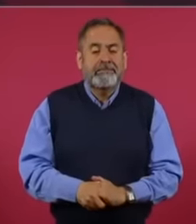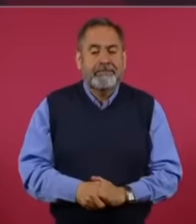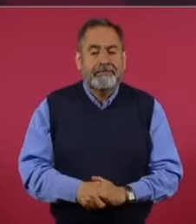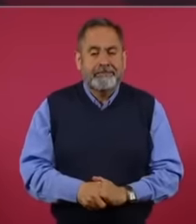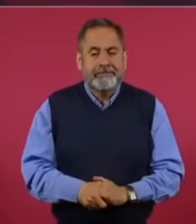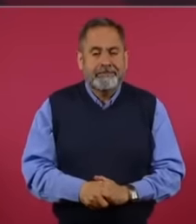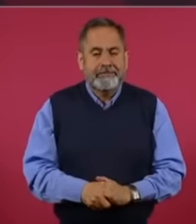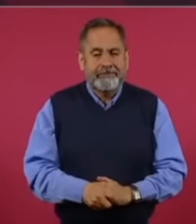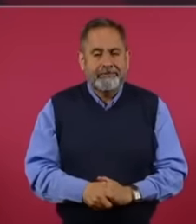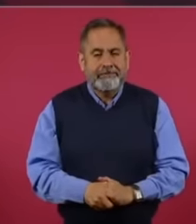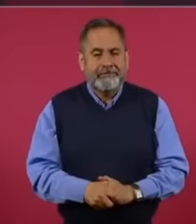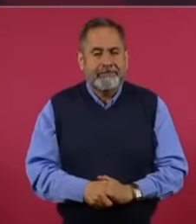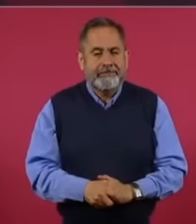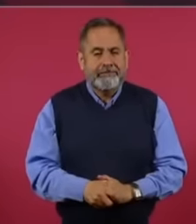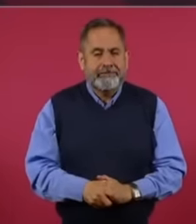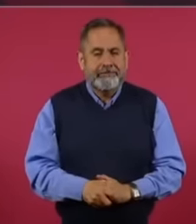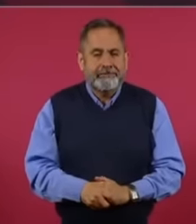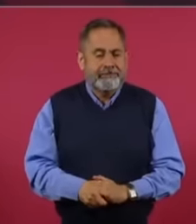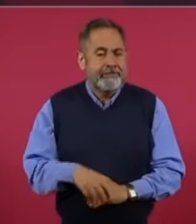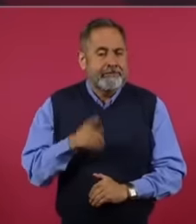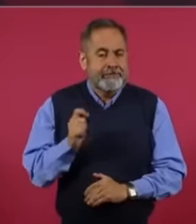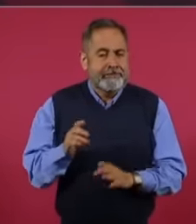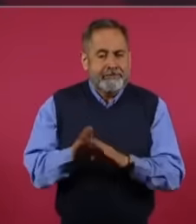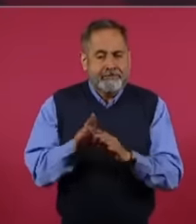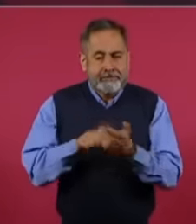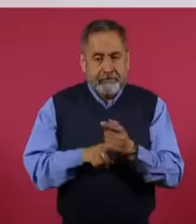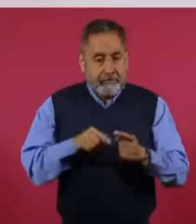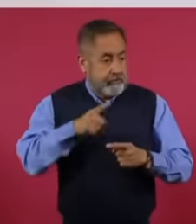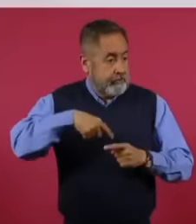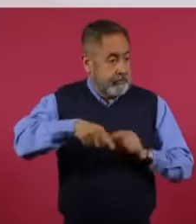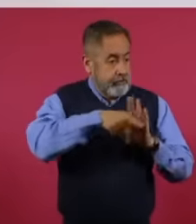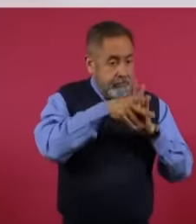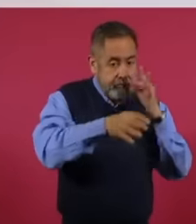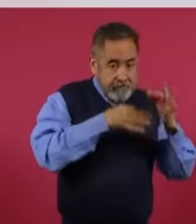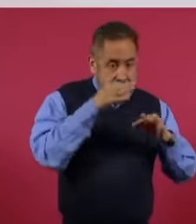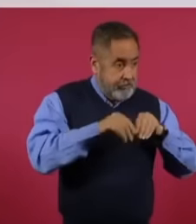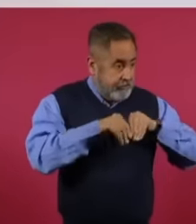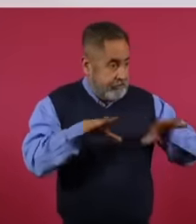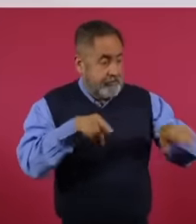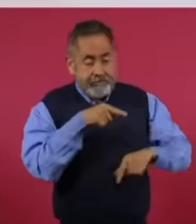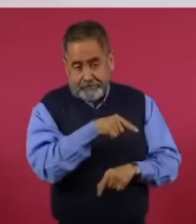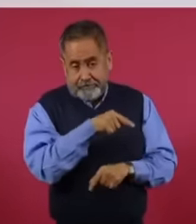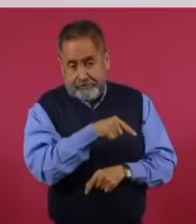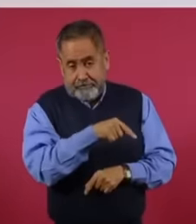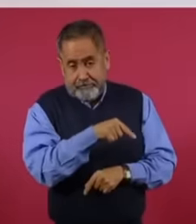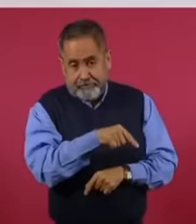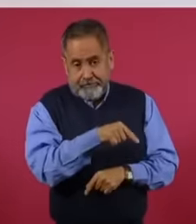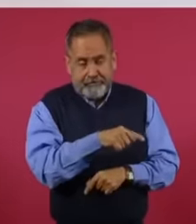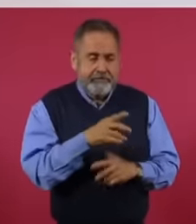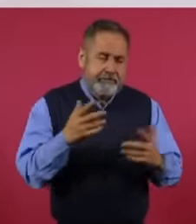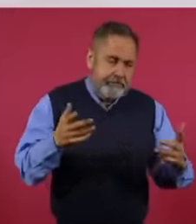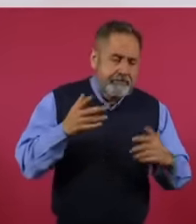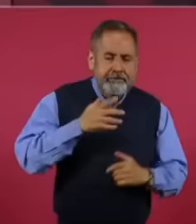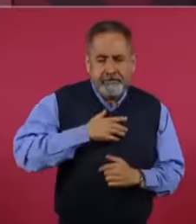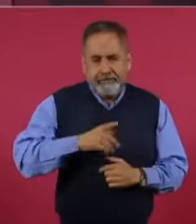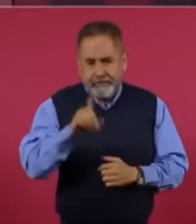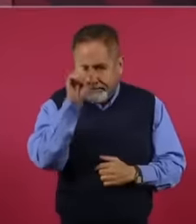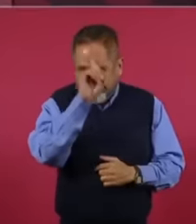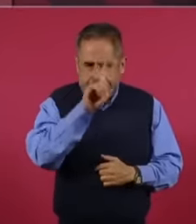nada más que en el caso de los medios, la recomendación,